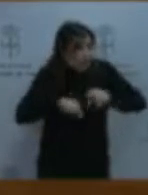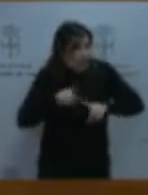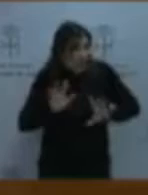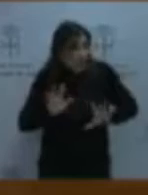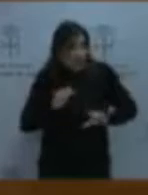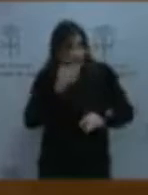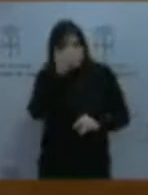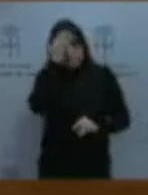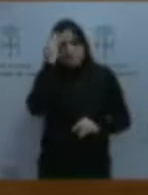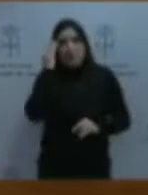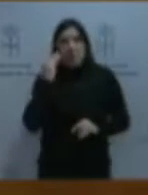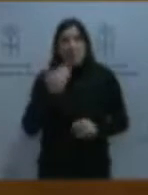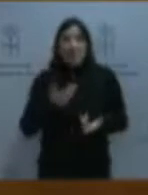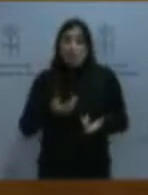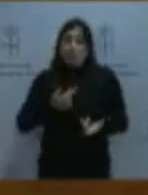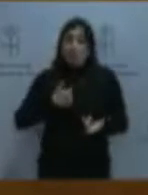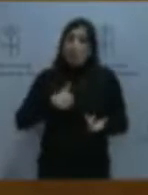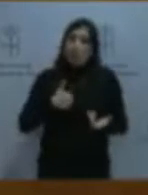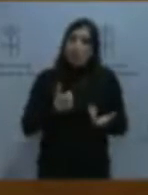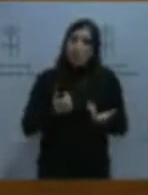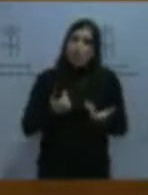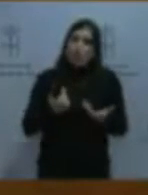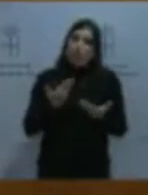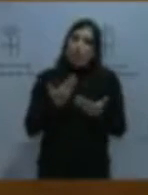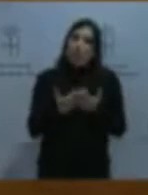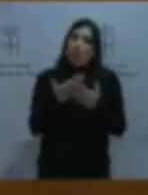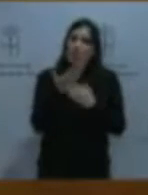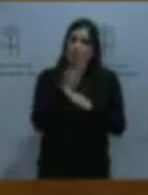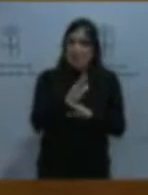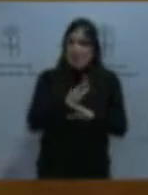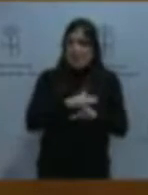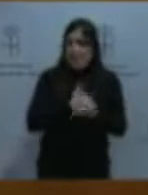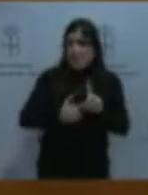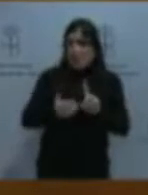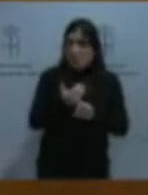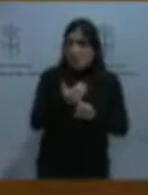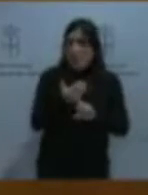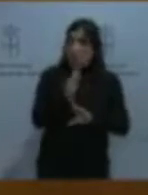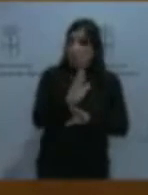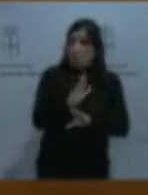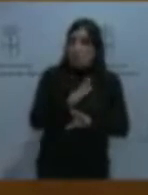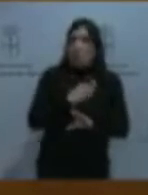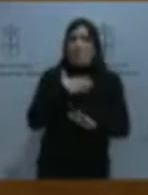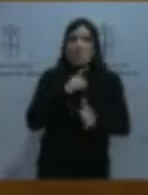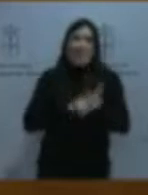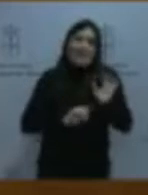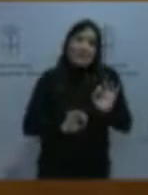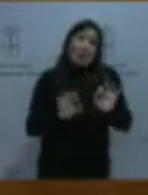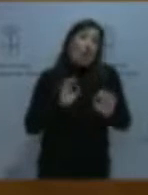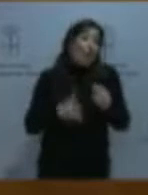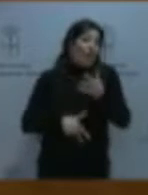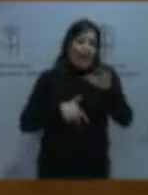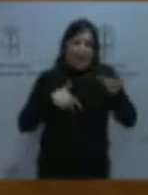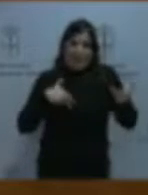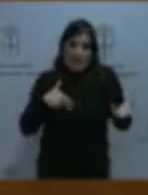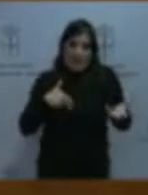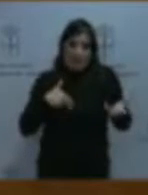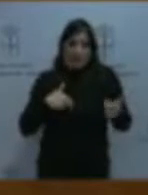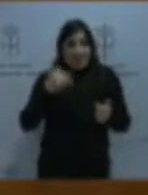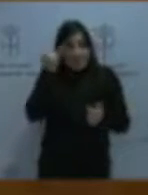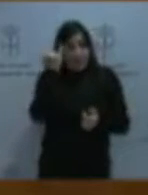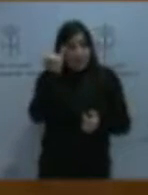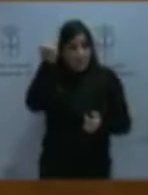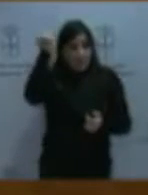solución que pueden ser más concretas o más generales. Las iniciativas que